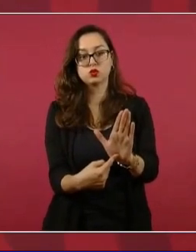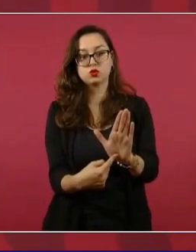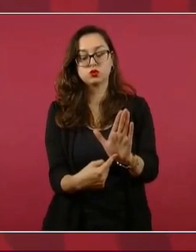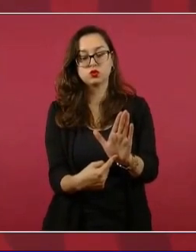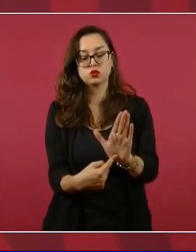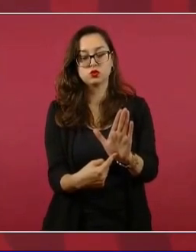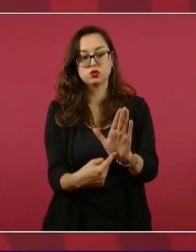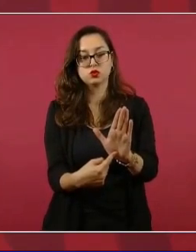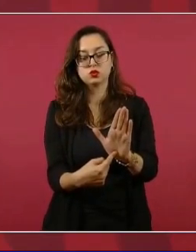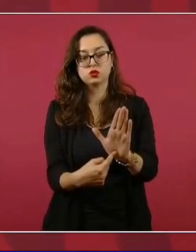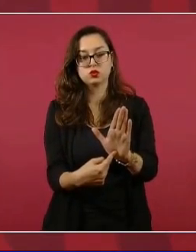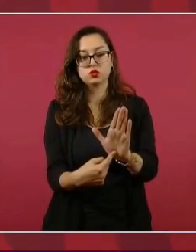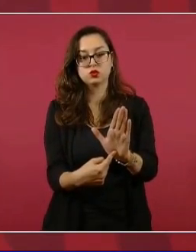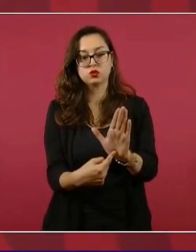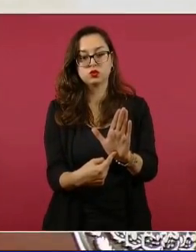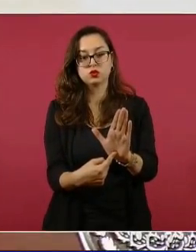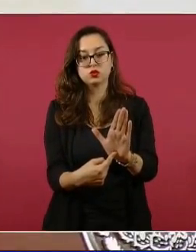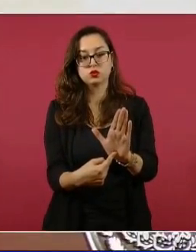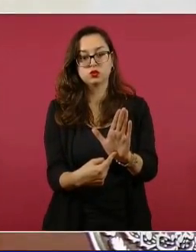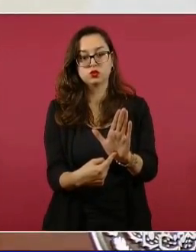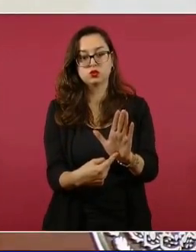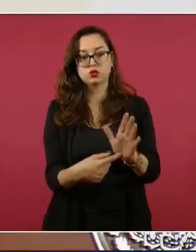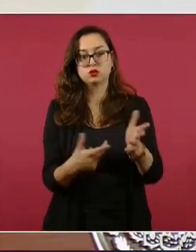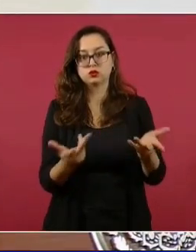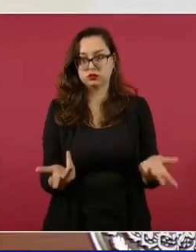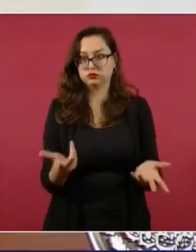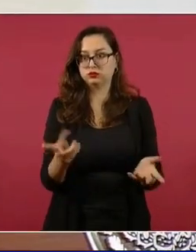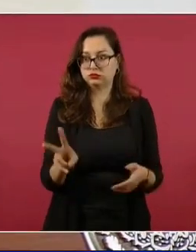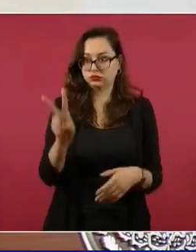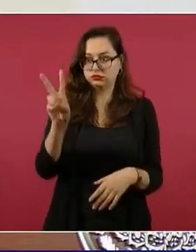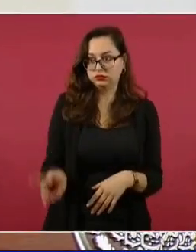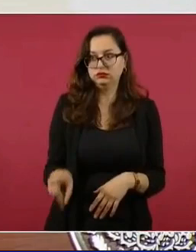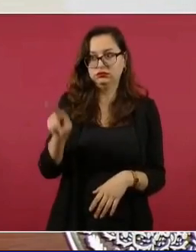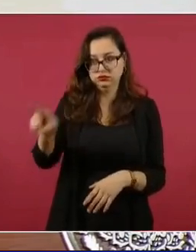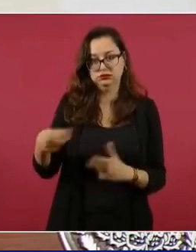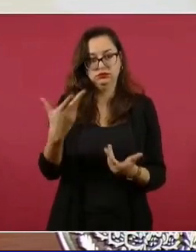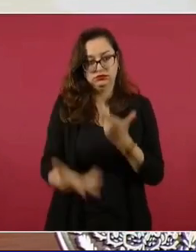de que lo que se ofrece